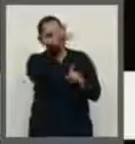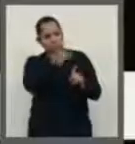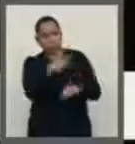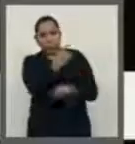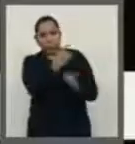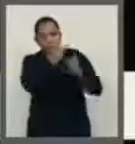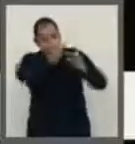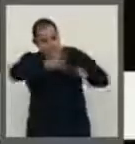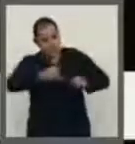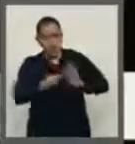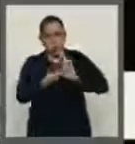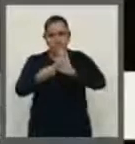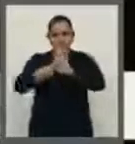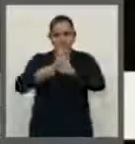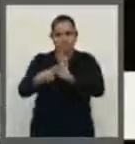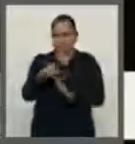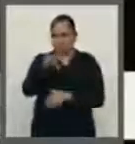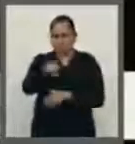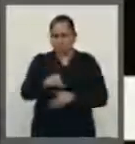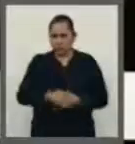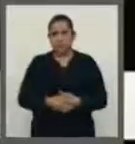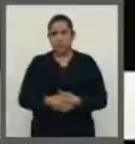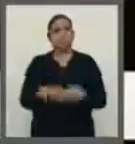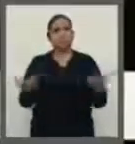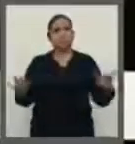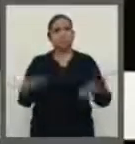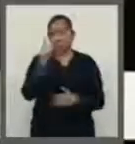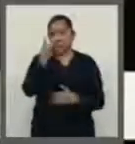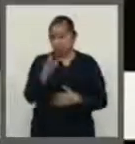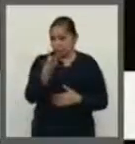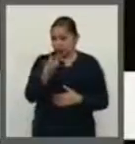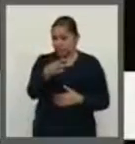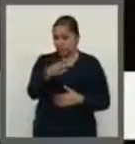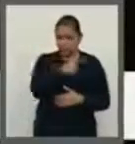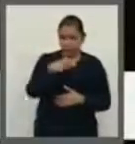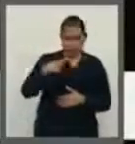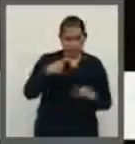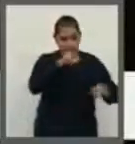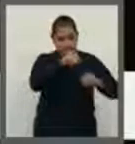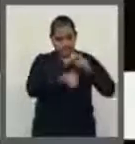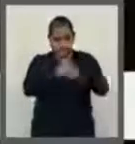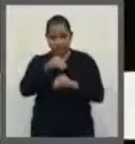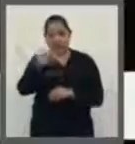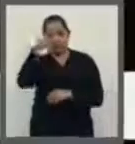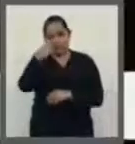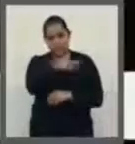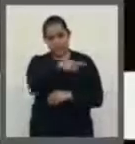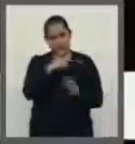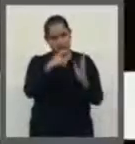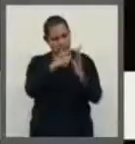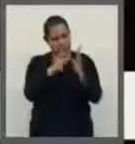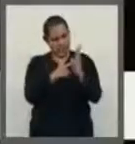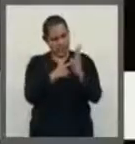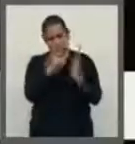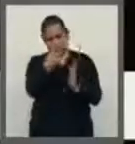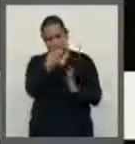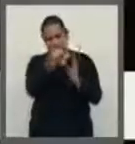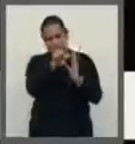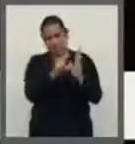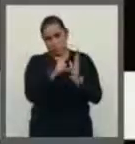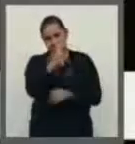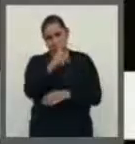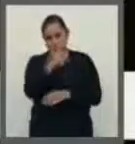público. Es obligación de esta Cámara reglamentar este párrafo octavo del artículo 134